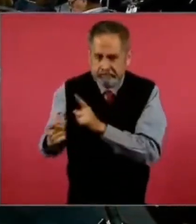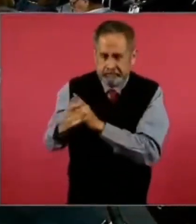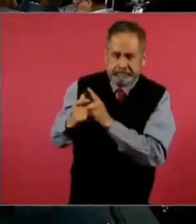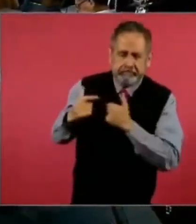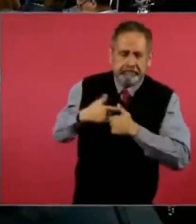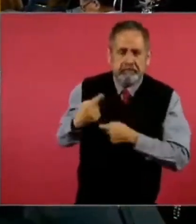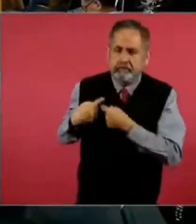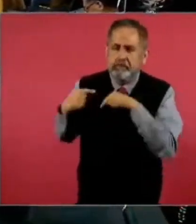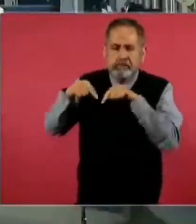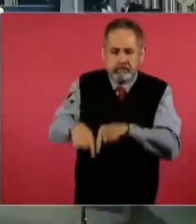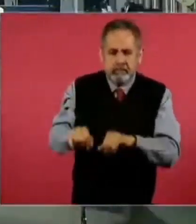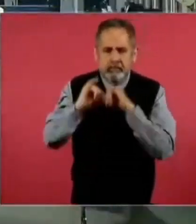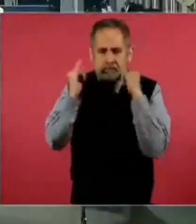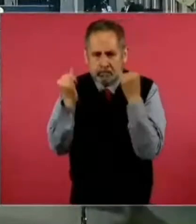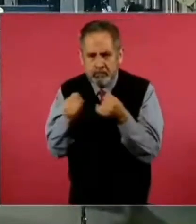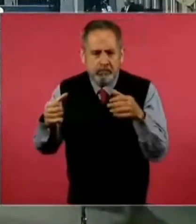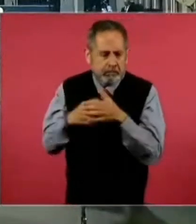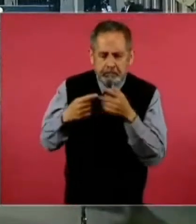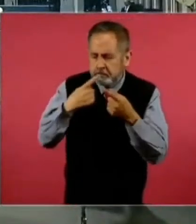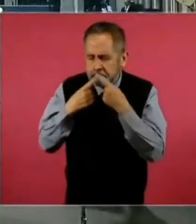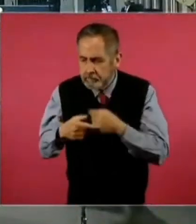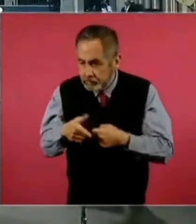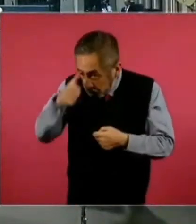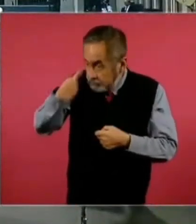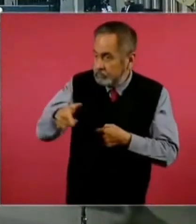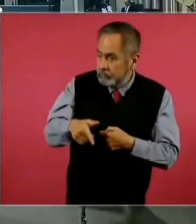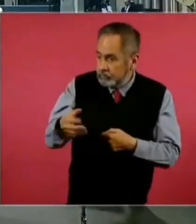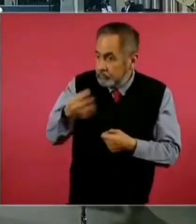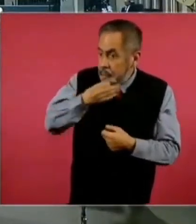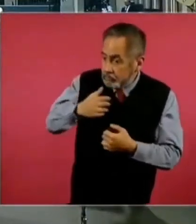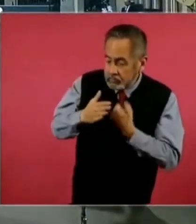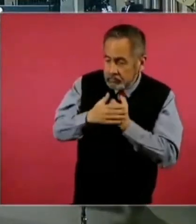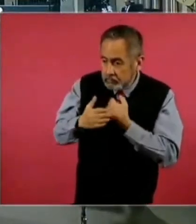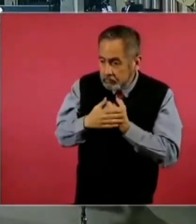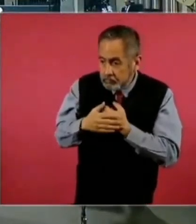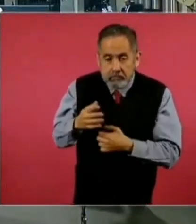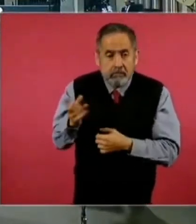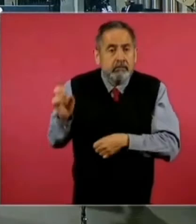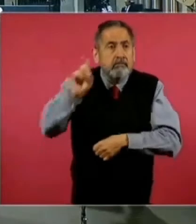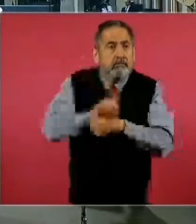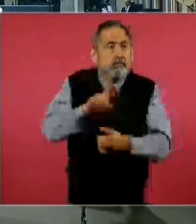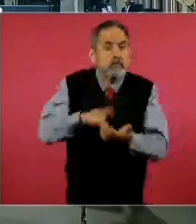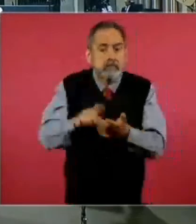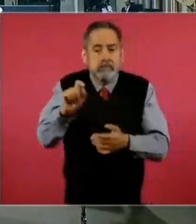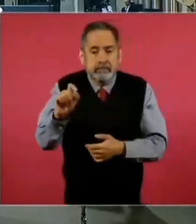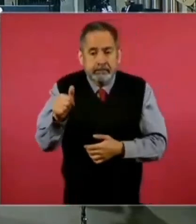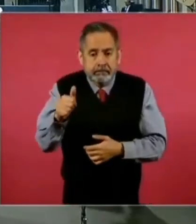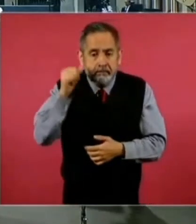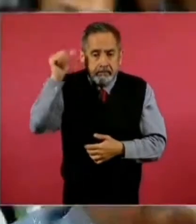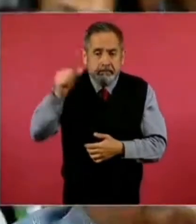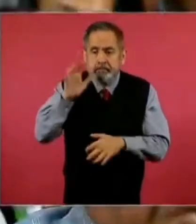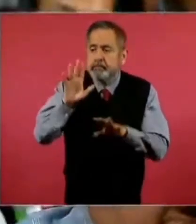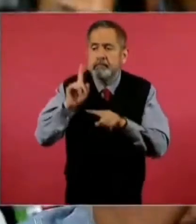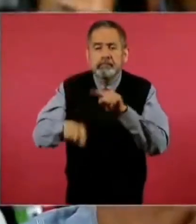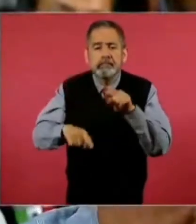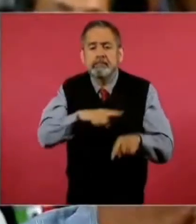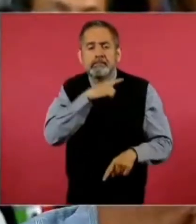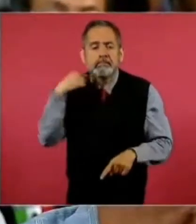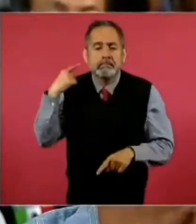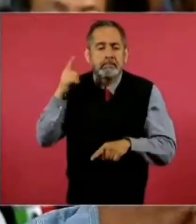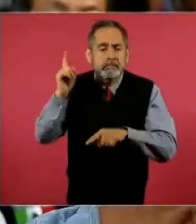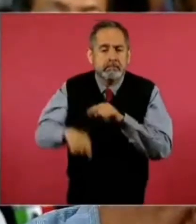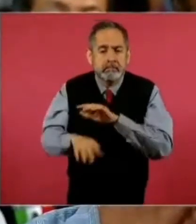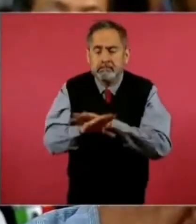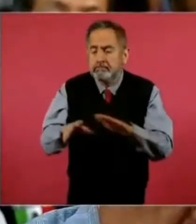Vine a una junta del mecanismo y ahí me informaron que el 26 de abril ya habían determinado la no